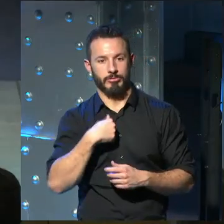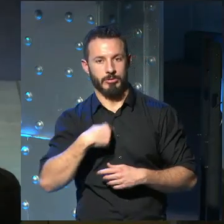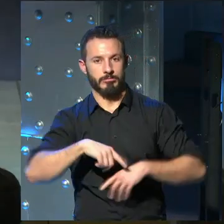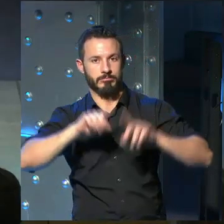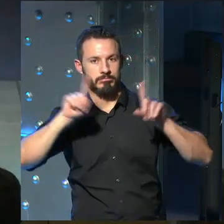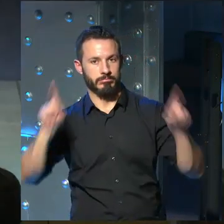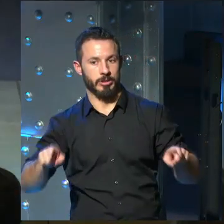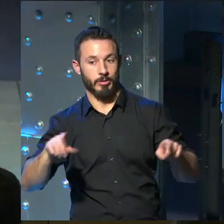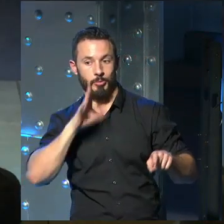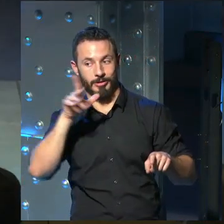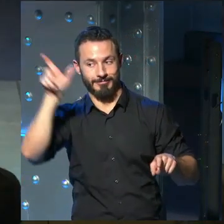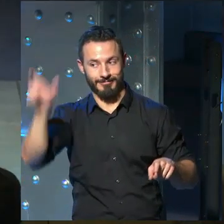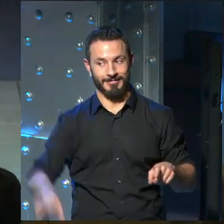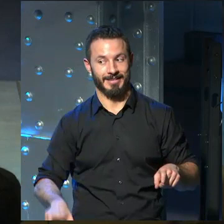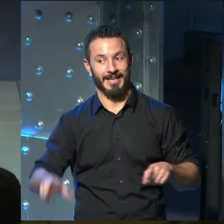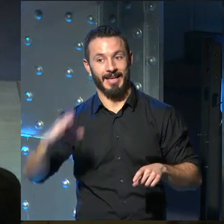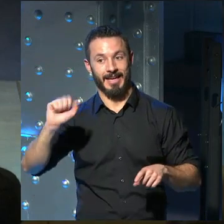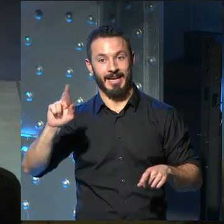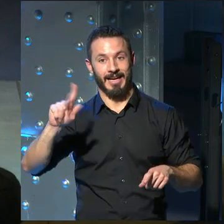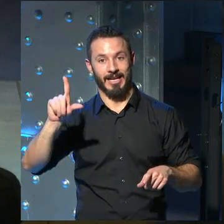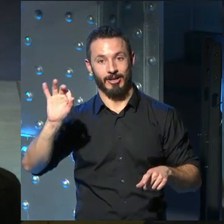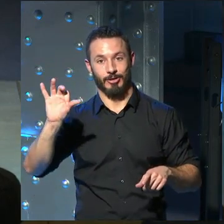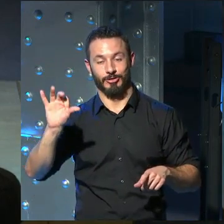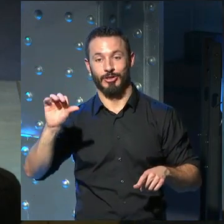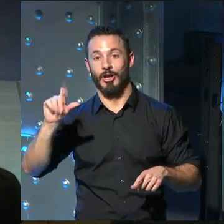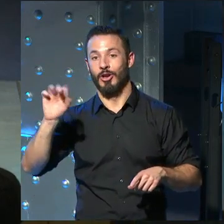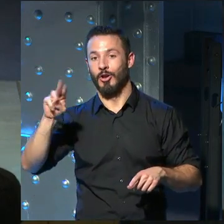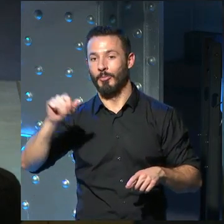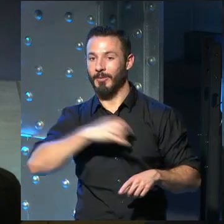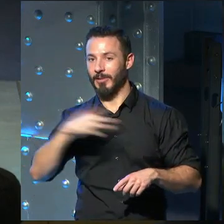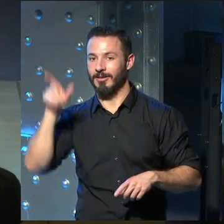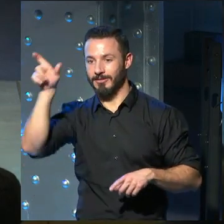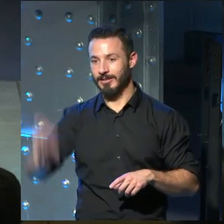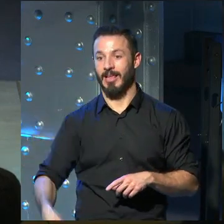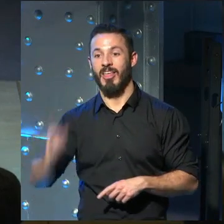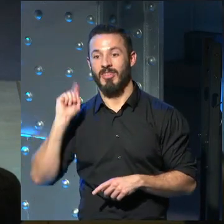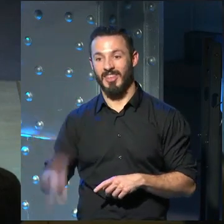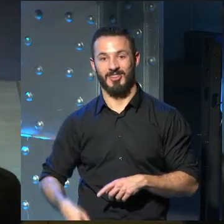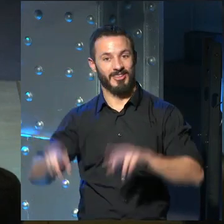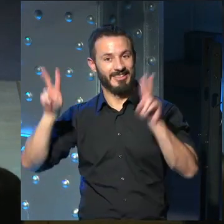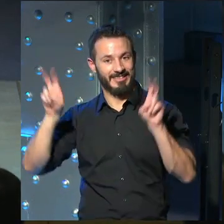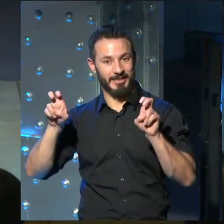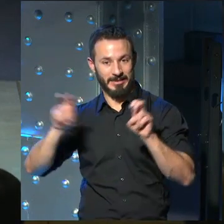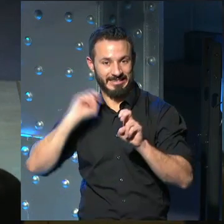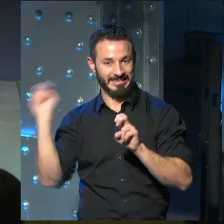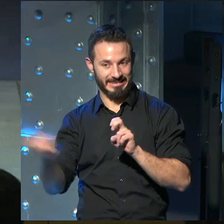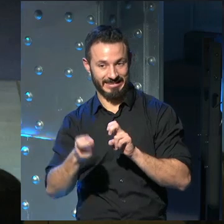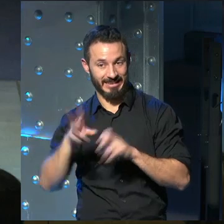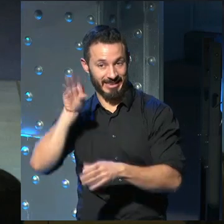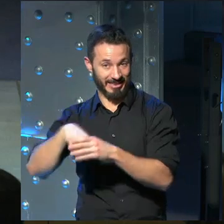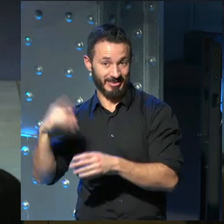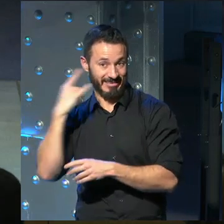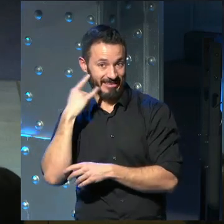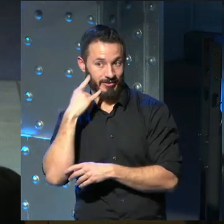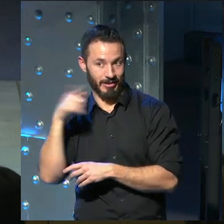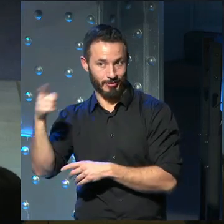teniendo enfrente a Carlos López Blanco, director de todos estos temas, entre otros, ¿no? De Telefónica, también